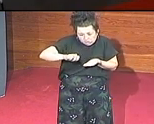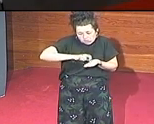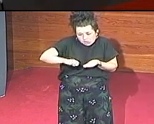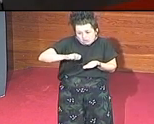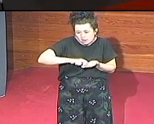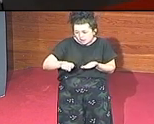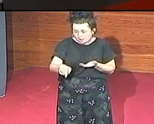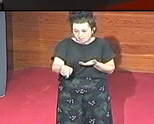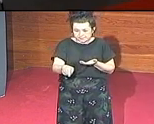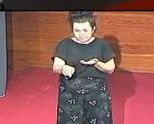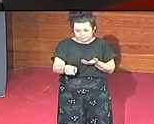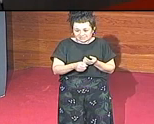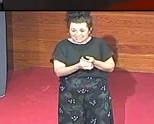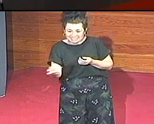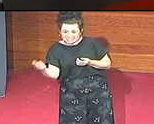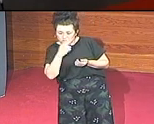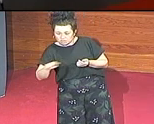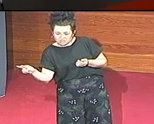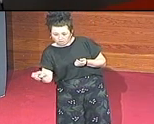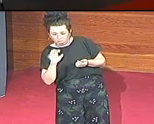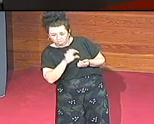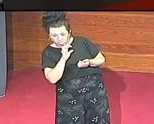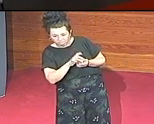las burlas de los otros niños